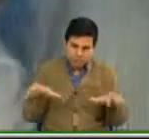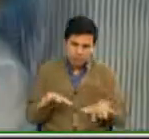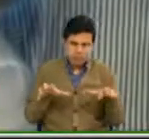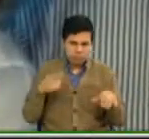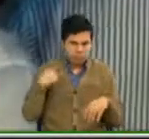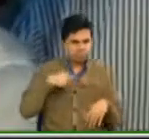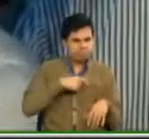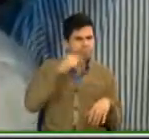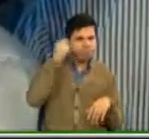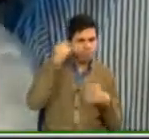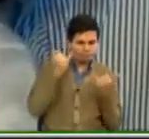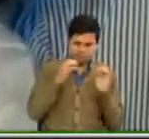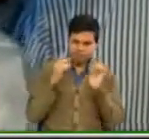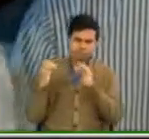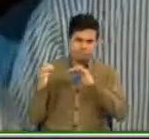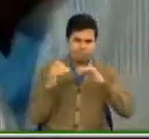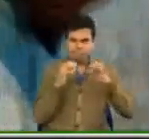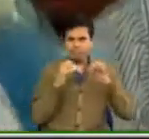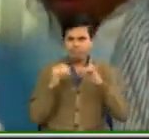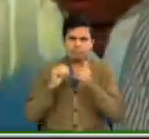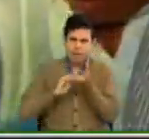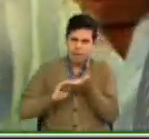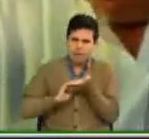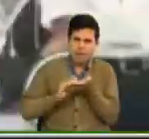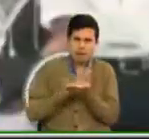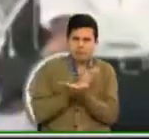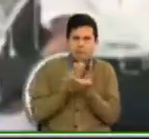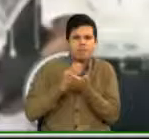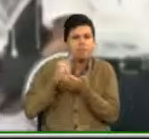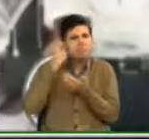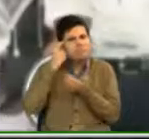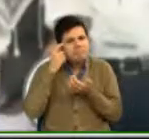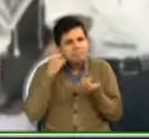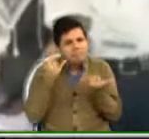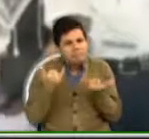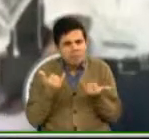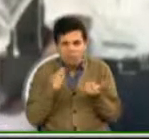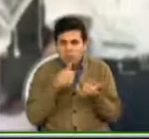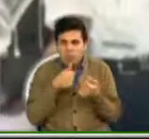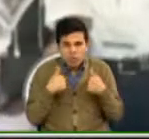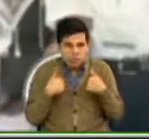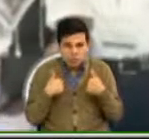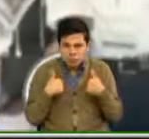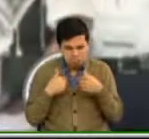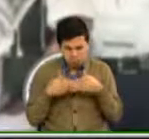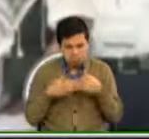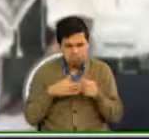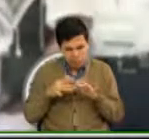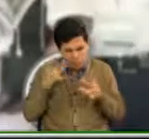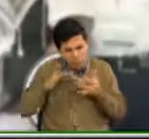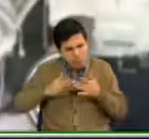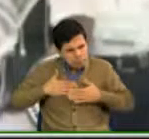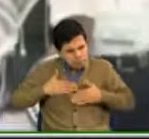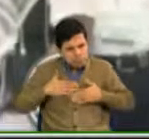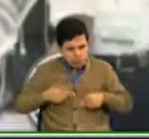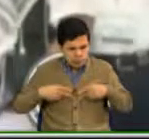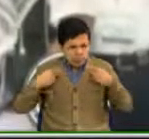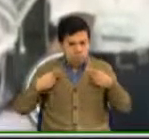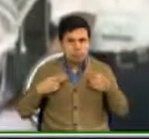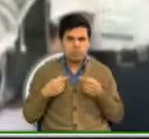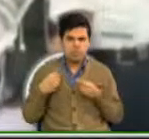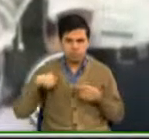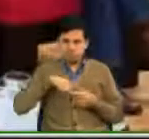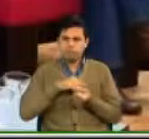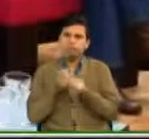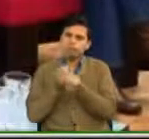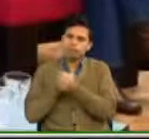sentirnos ajenos al conflicto, así no hayamos sido víctimas directamente. Estamos totalmente apoyando ese proceso